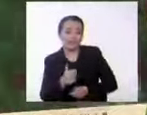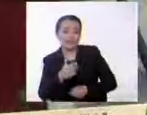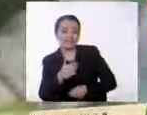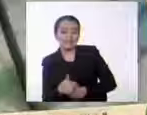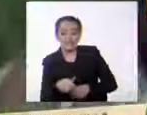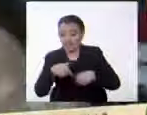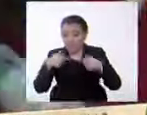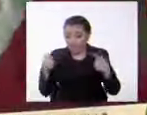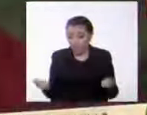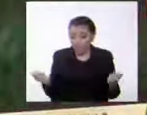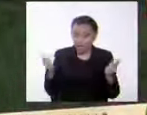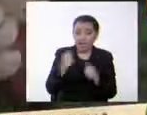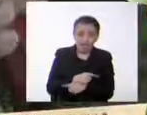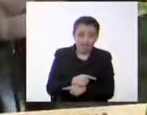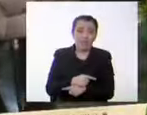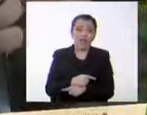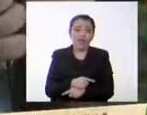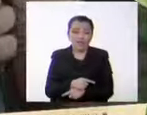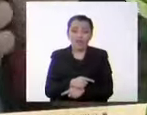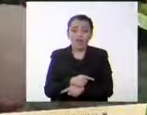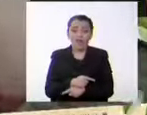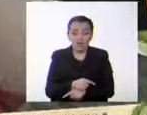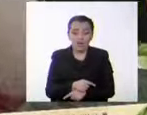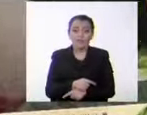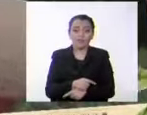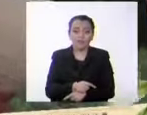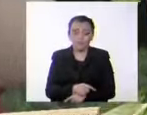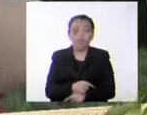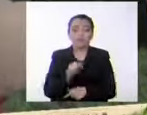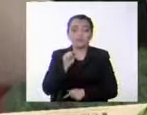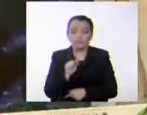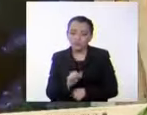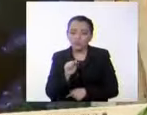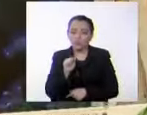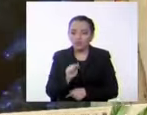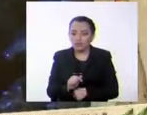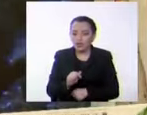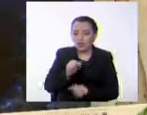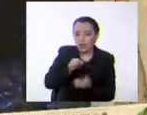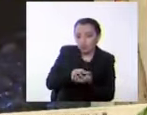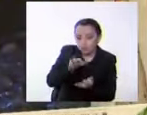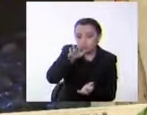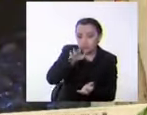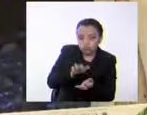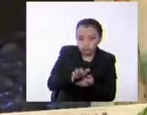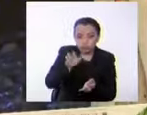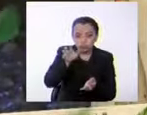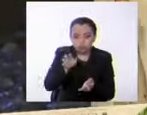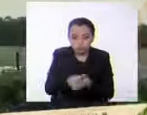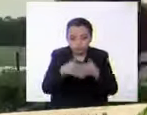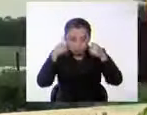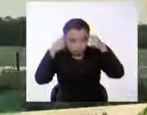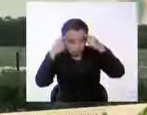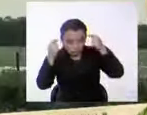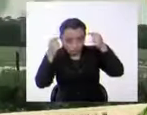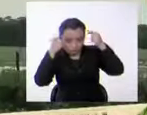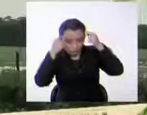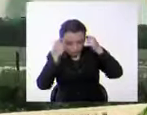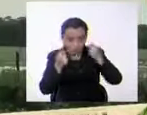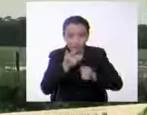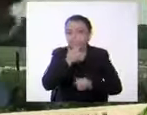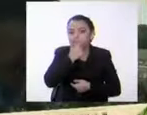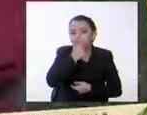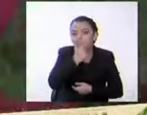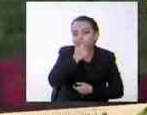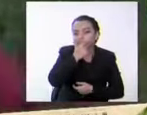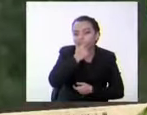puedo entender. ¿O será una rana cornuda? Pues aún me queda la duda. Yo